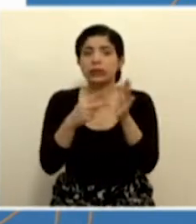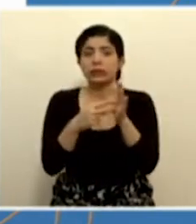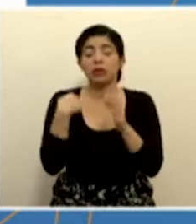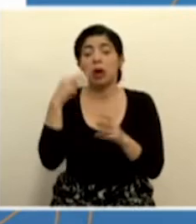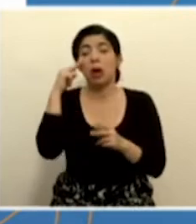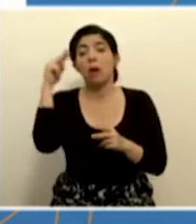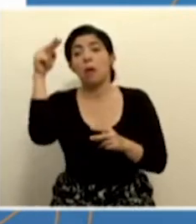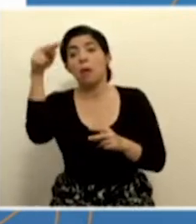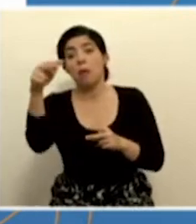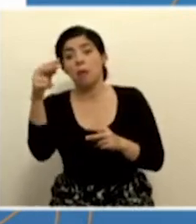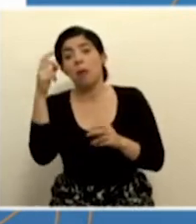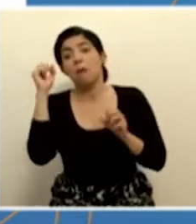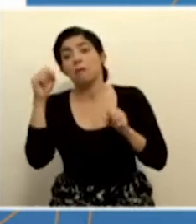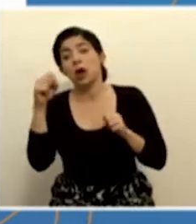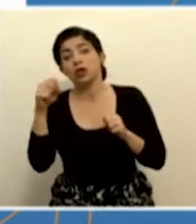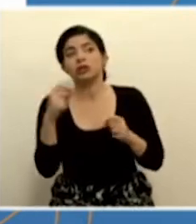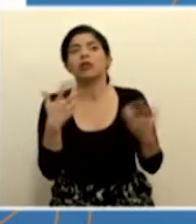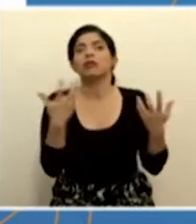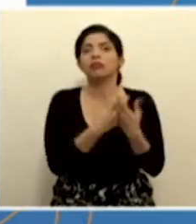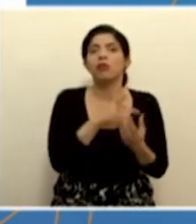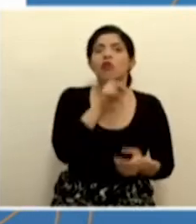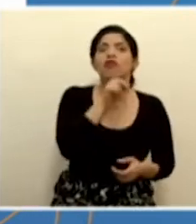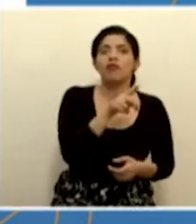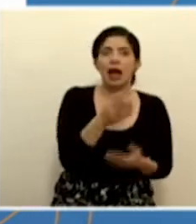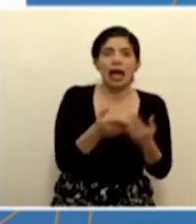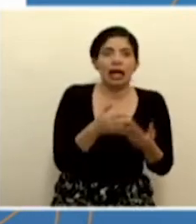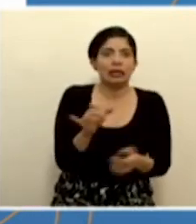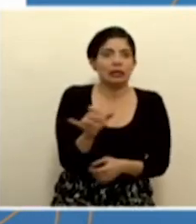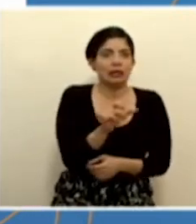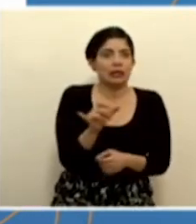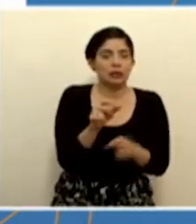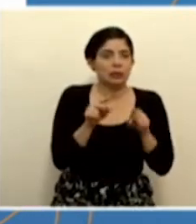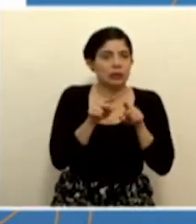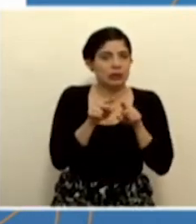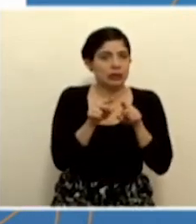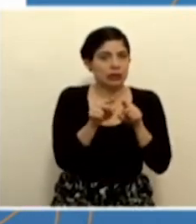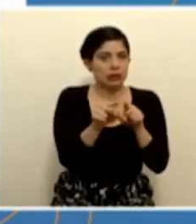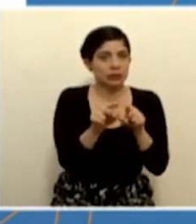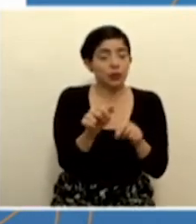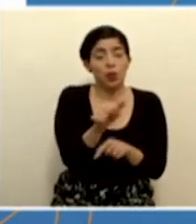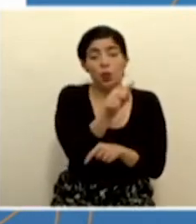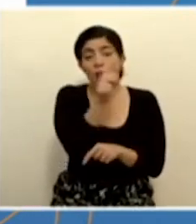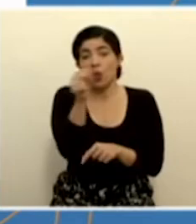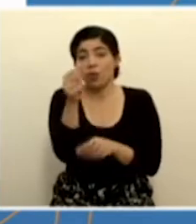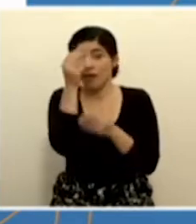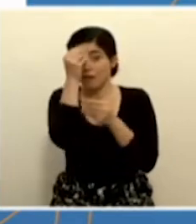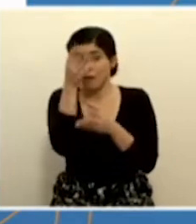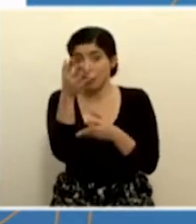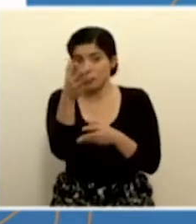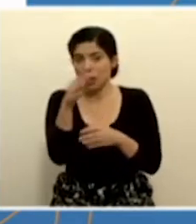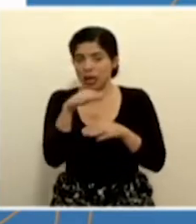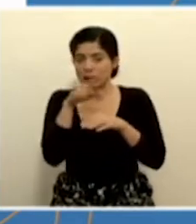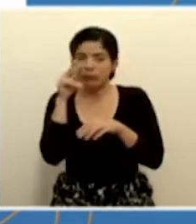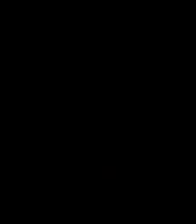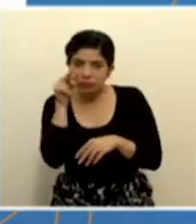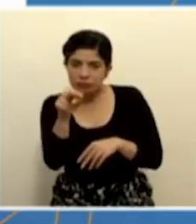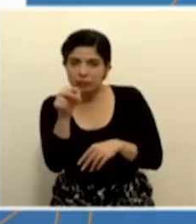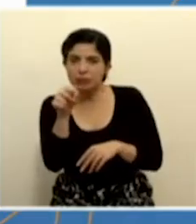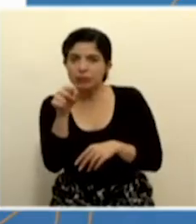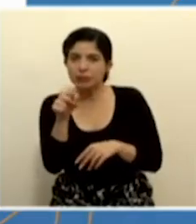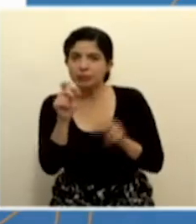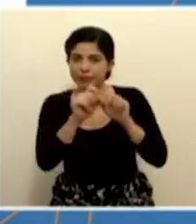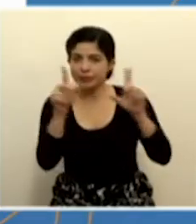ha estado muy cerca de la realidad y el otro dato que quiero que vean en esta diapositiva es como el